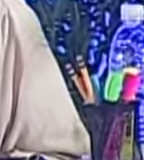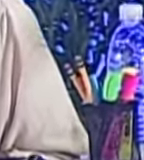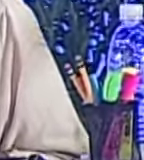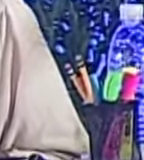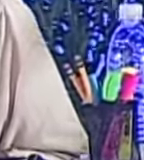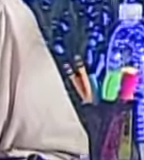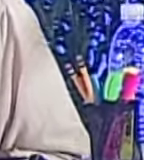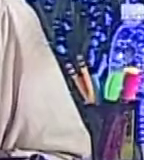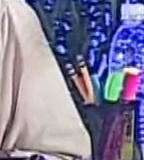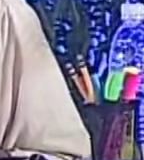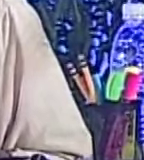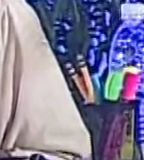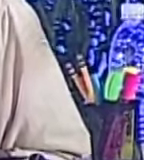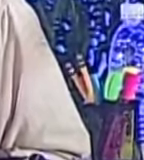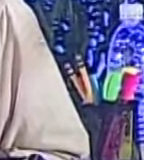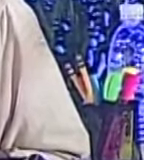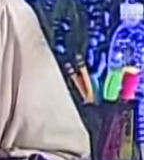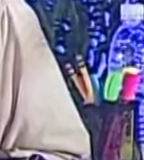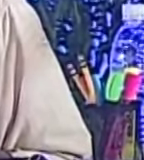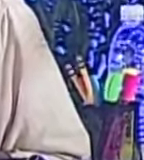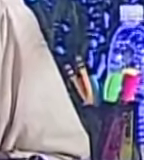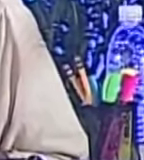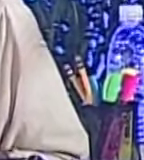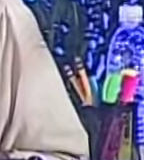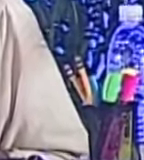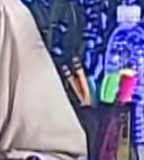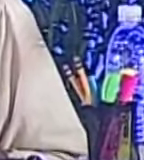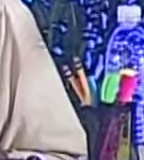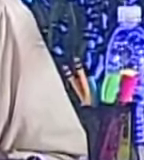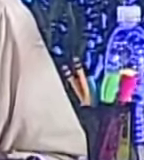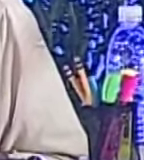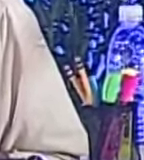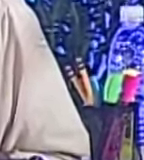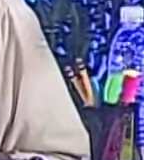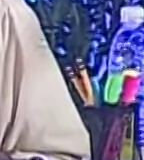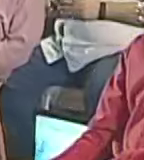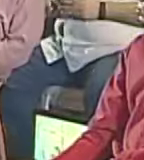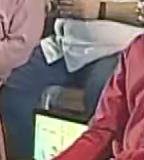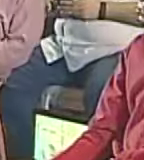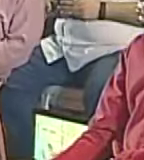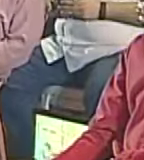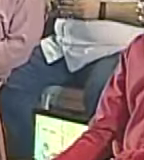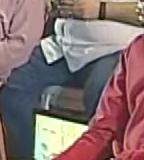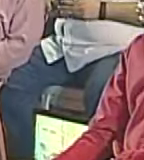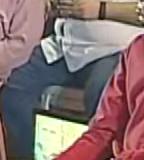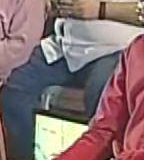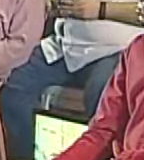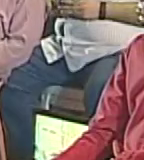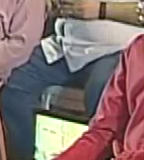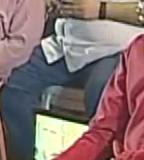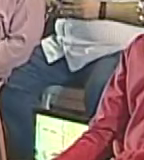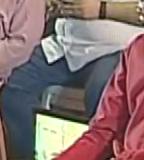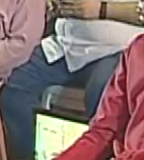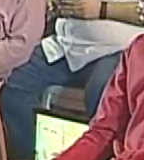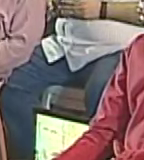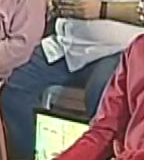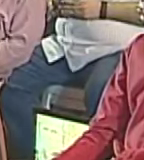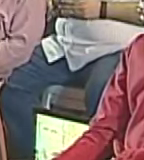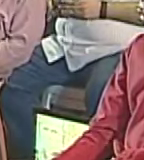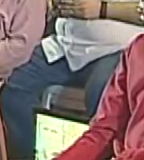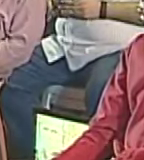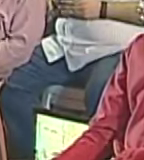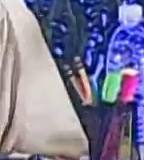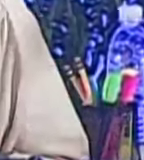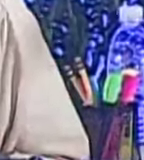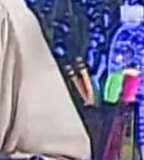eficientes para la gestión, administración y dirección de los procesos productivos de todas las empresas